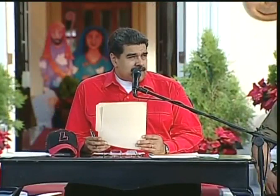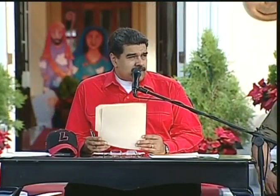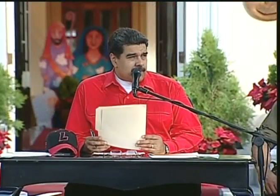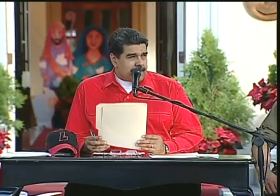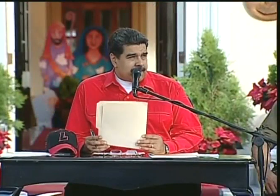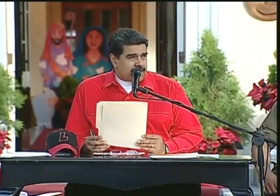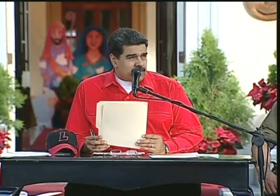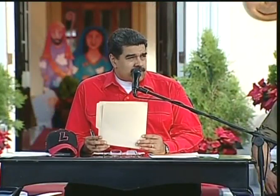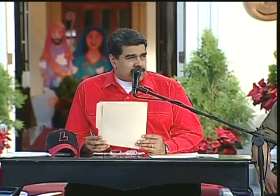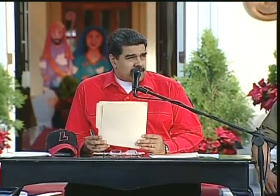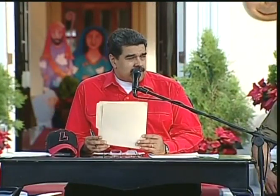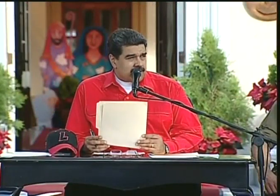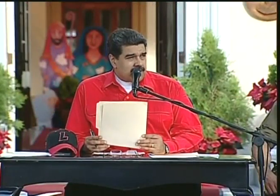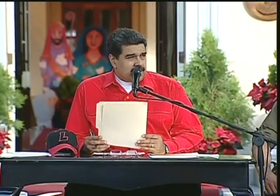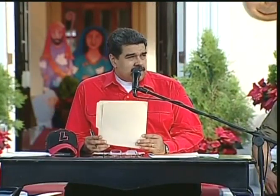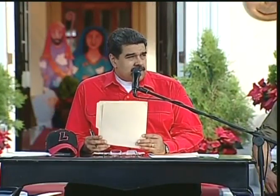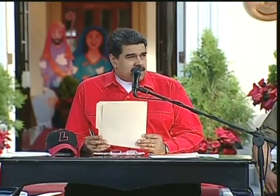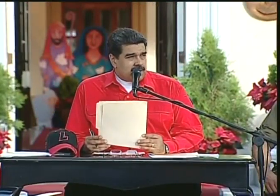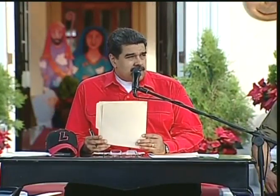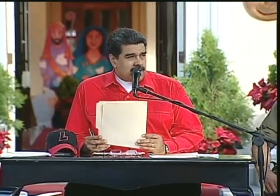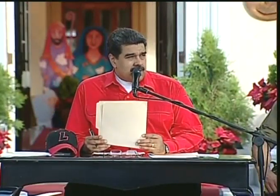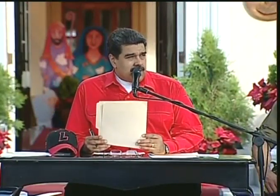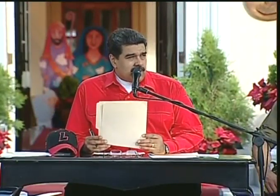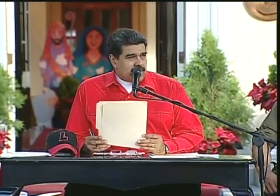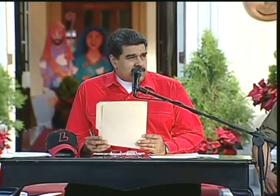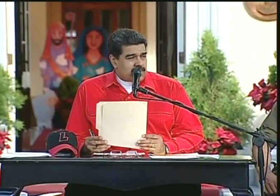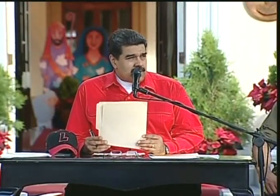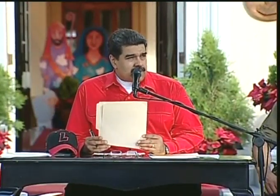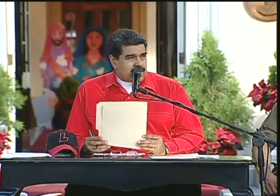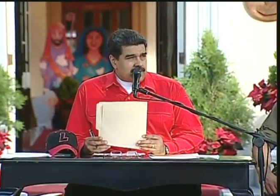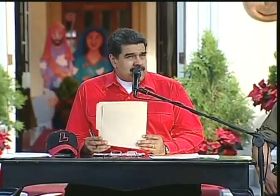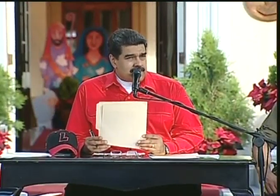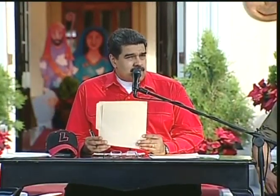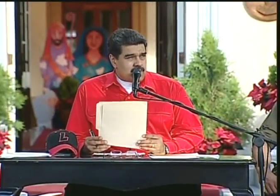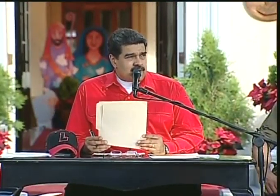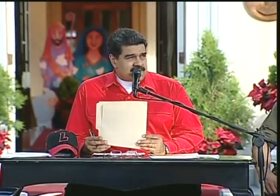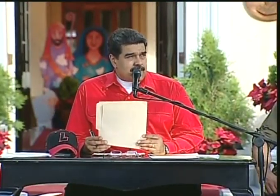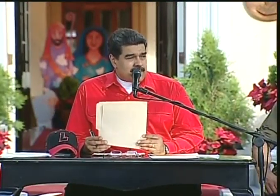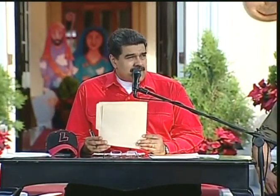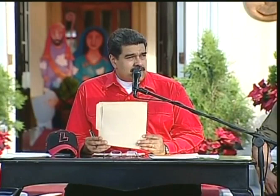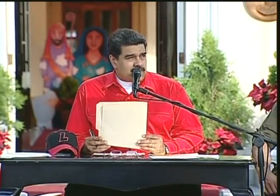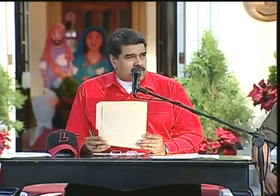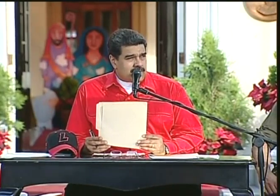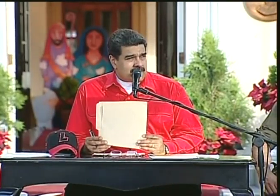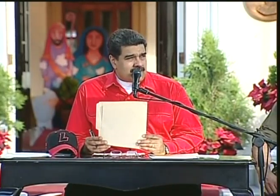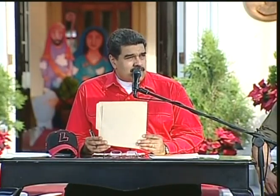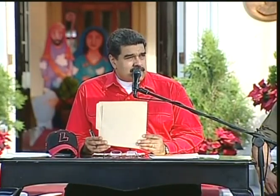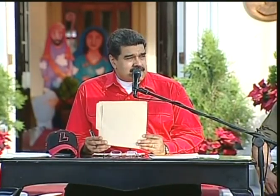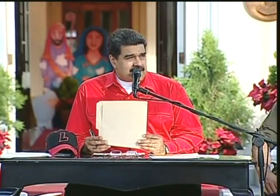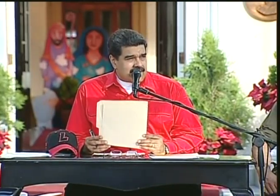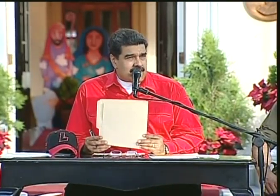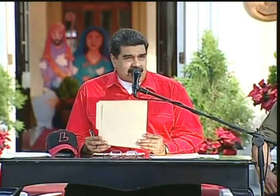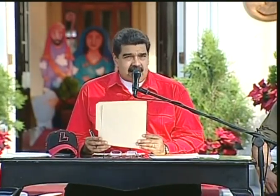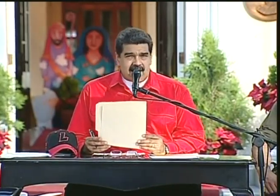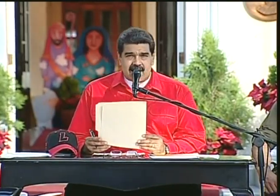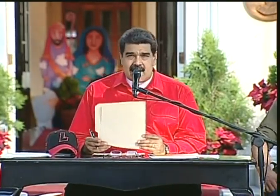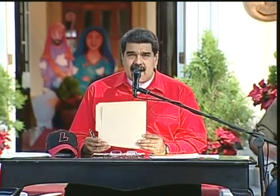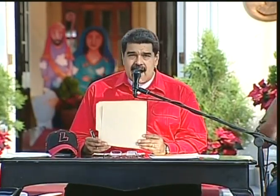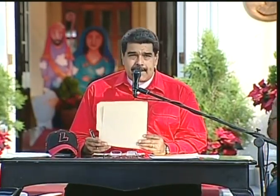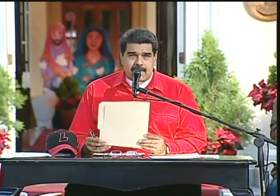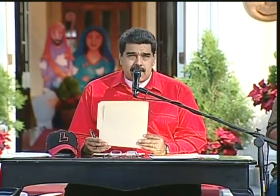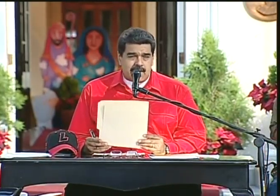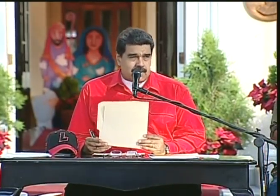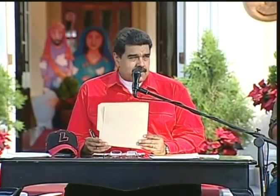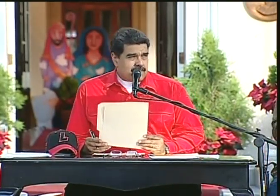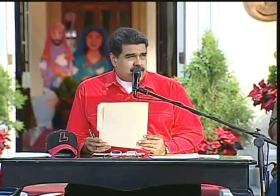Sostengo una reunión preparatoria, usted. Y luego yo quiero tener una reunión con ese movimiento estudiantil universitario de la Gran